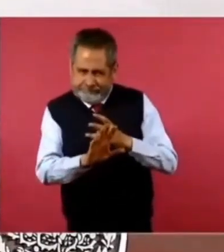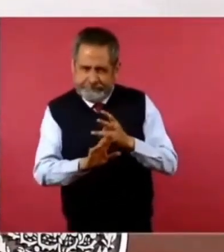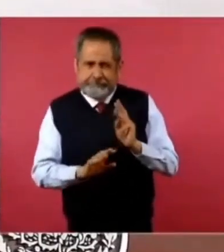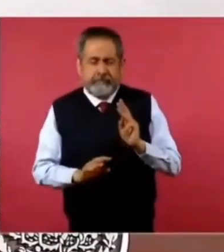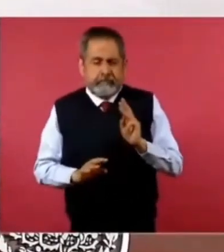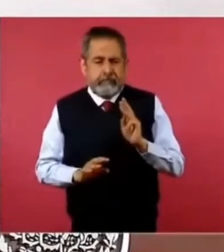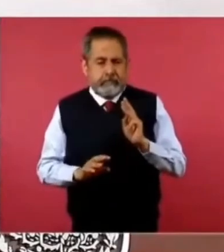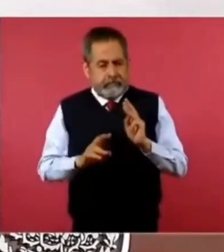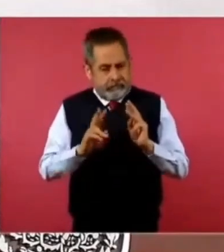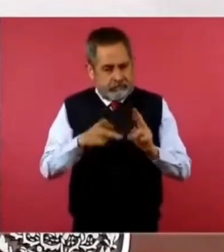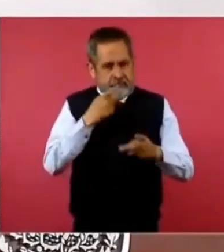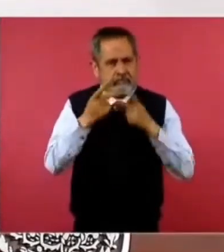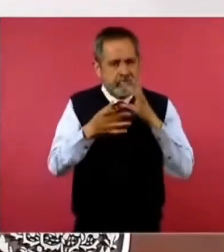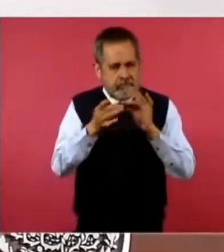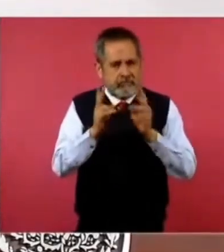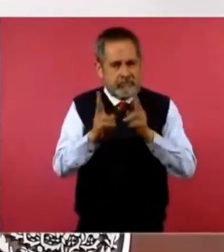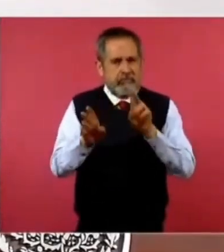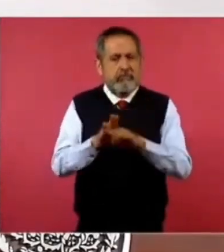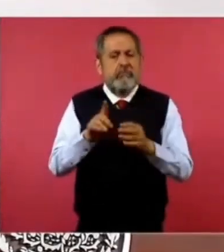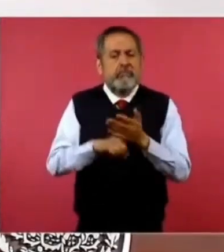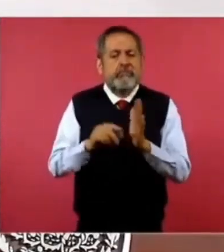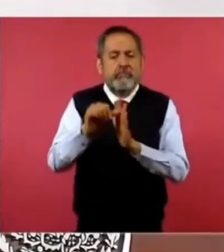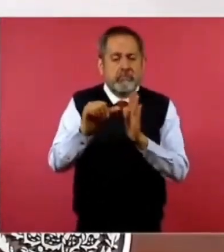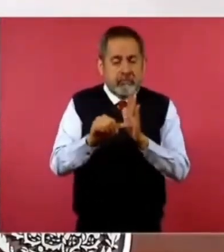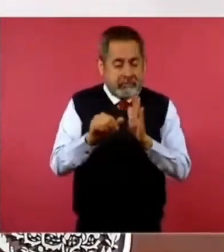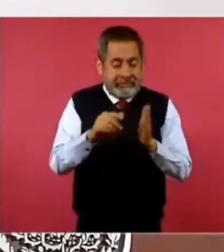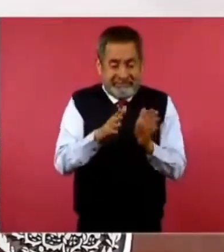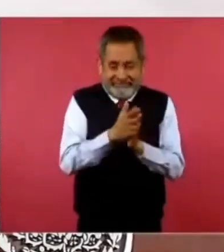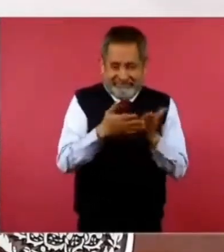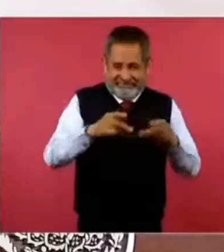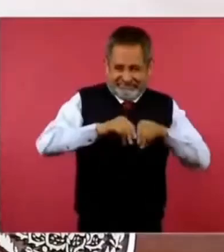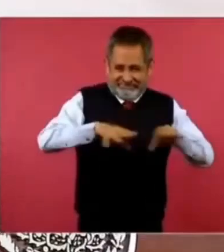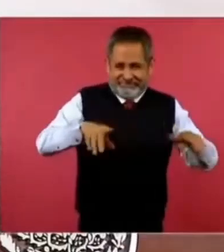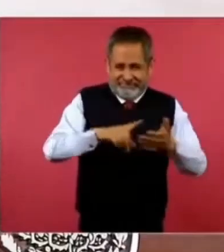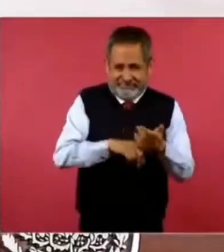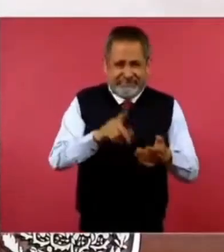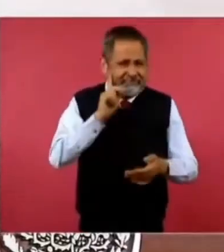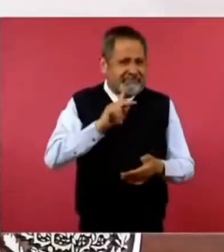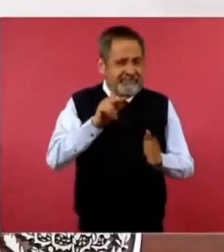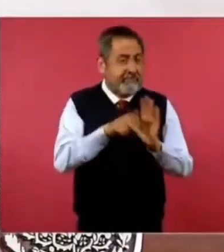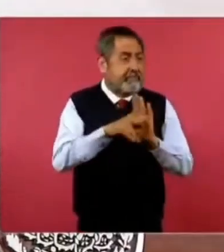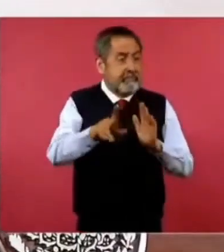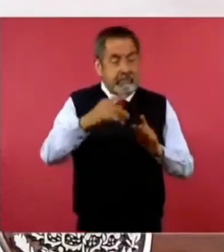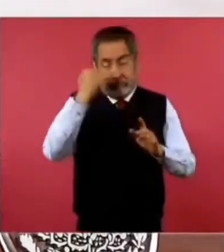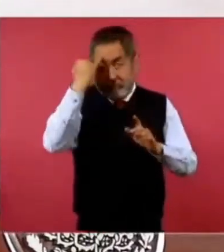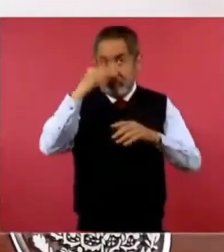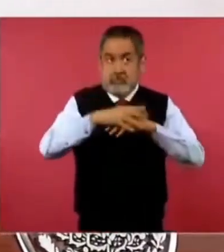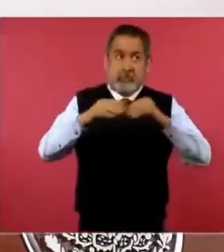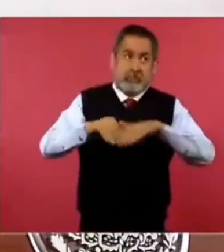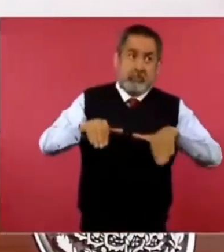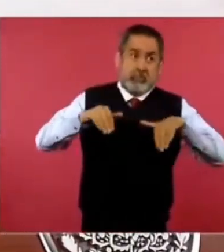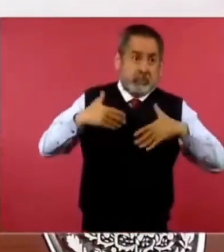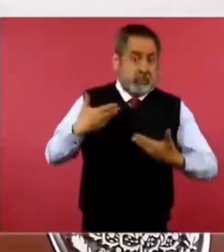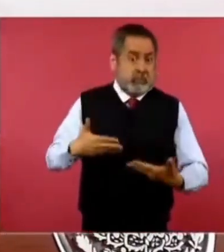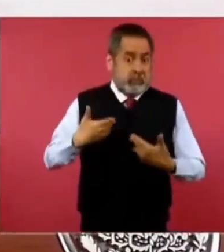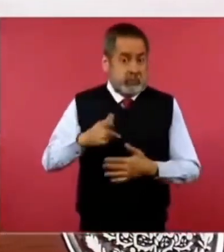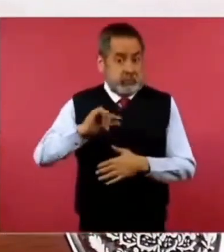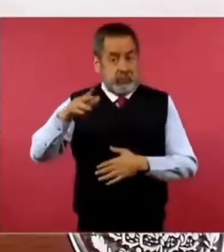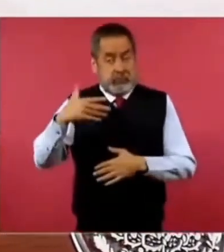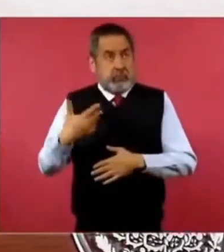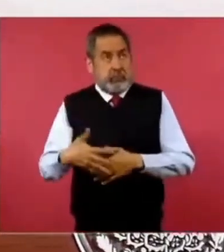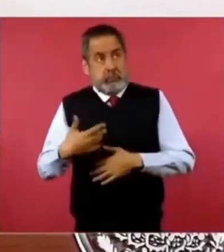Te hablo de que el artículo de esta periodista tan objetiva, independiente,